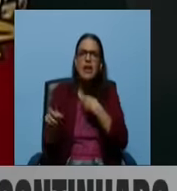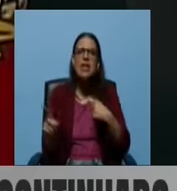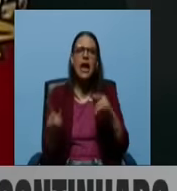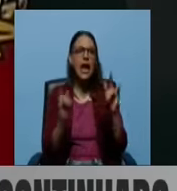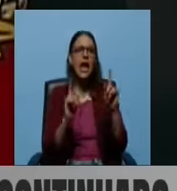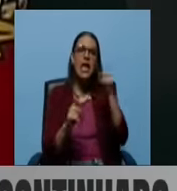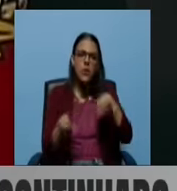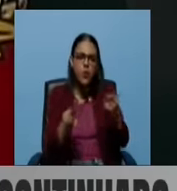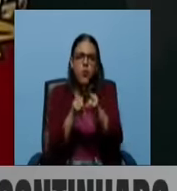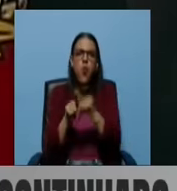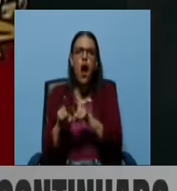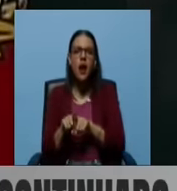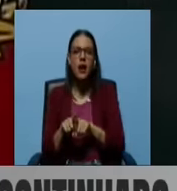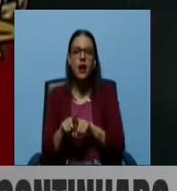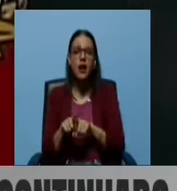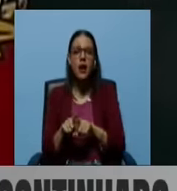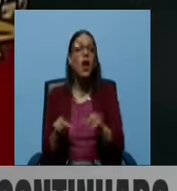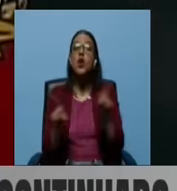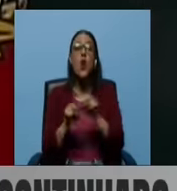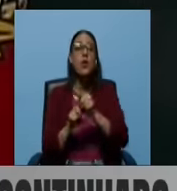No es lo mismo un equipo o un grupo.